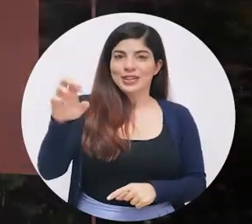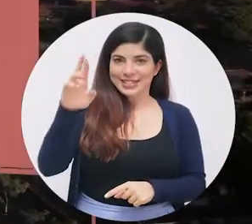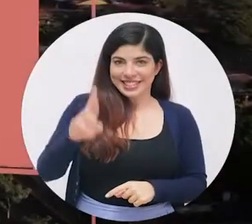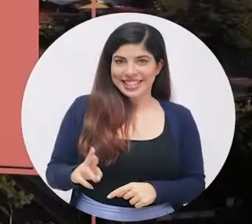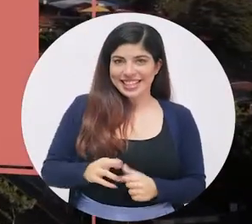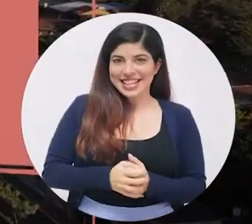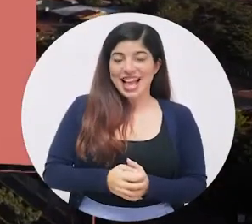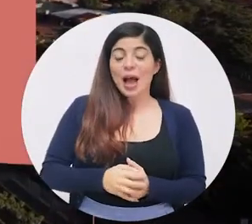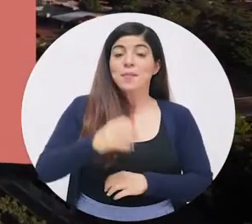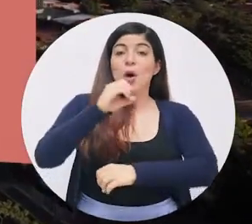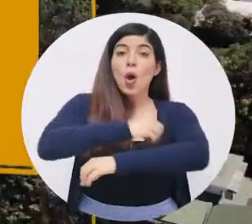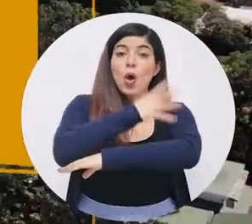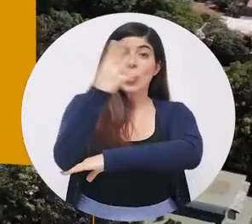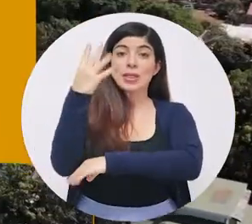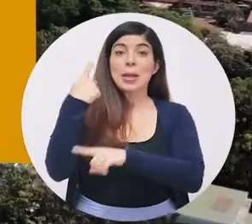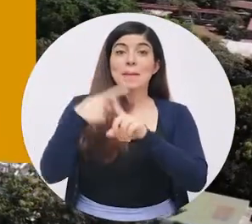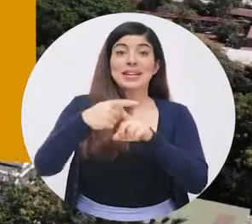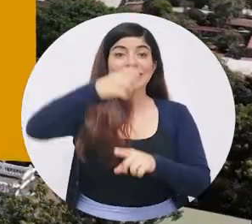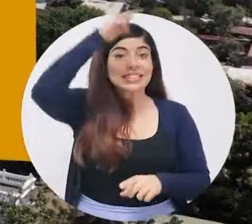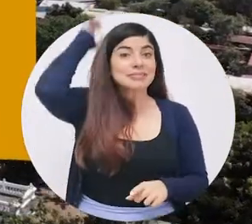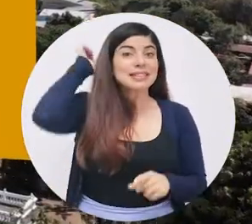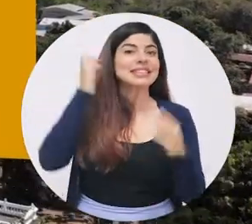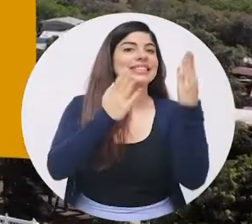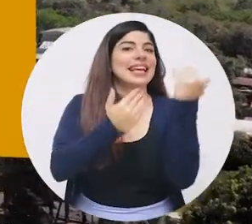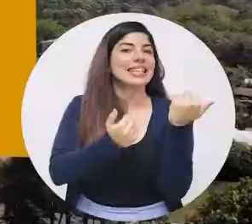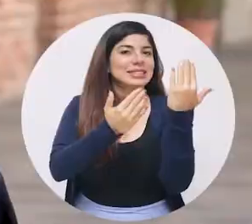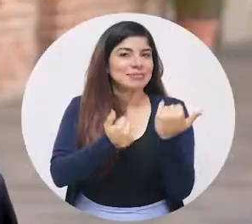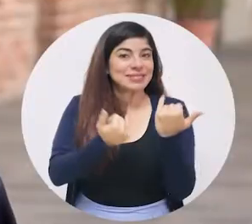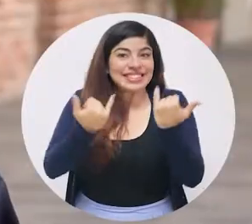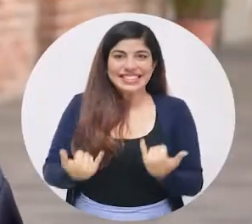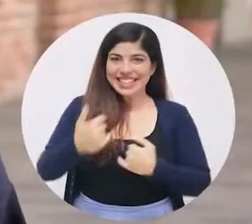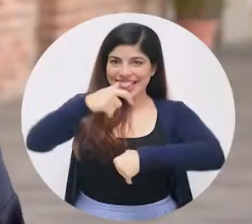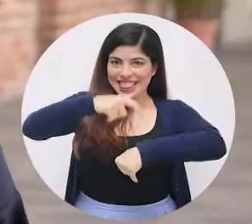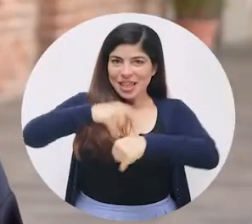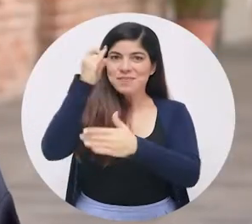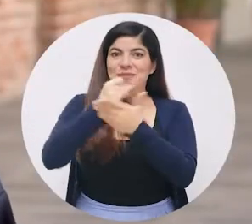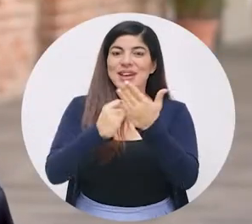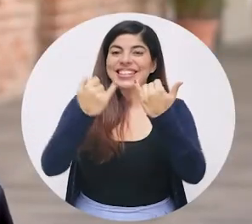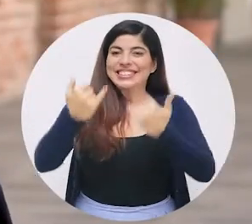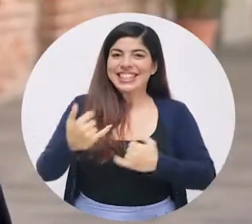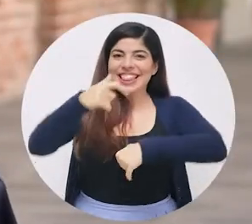Rica. Orotina y Esparza nos esperan. Es tiempo